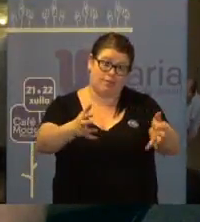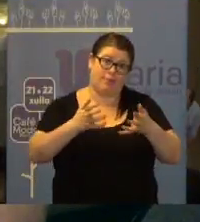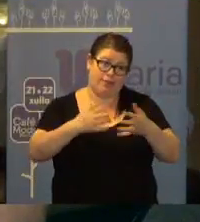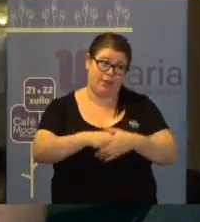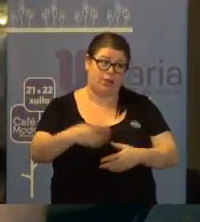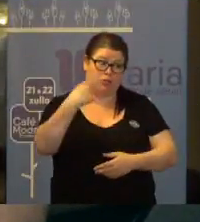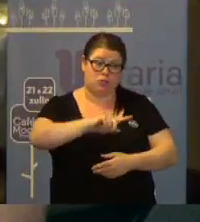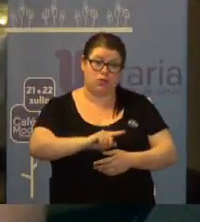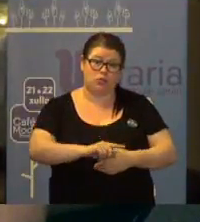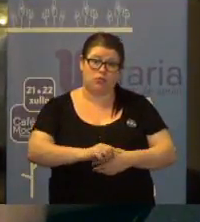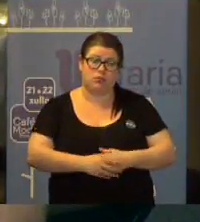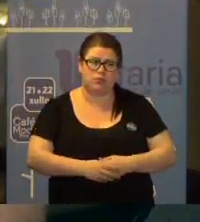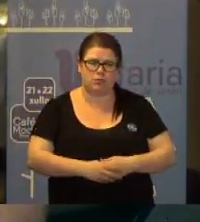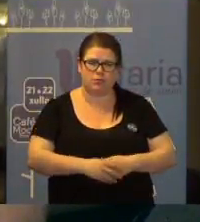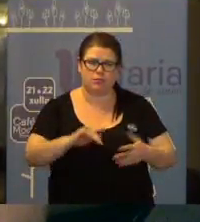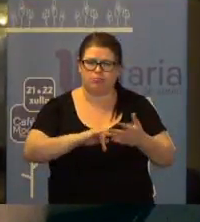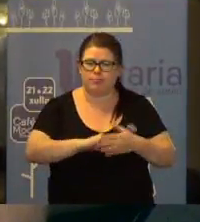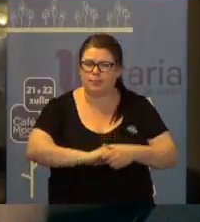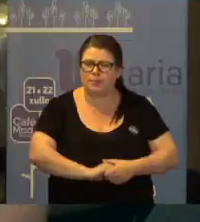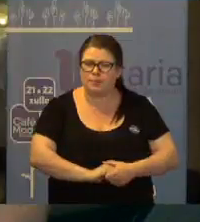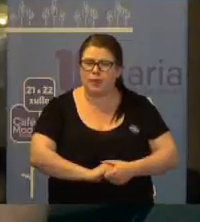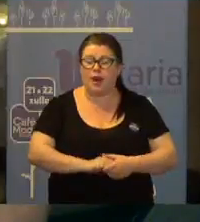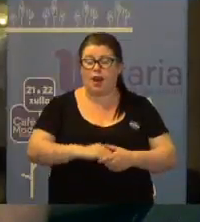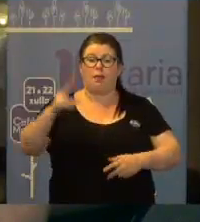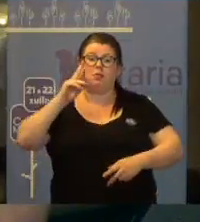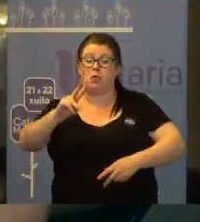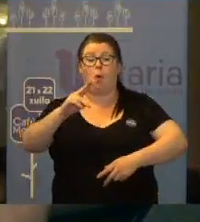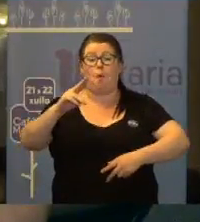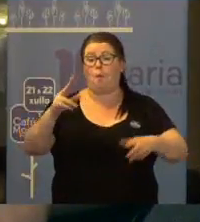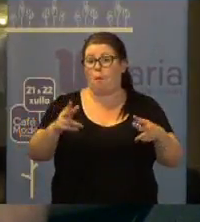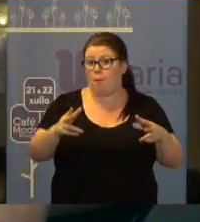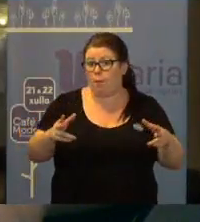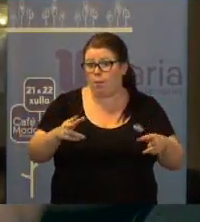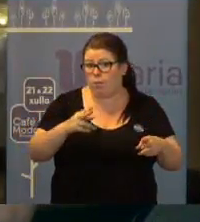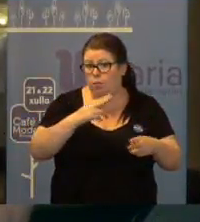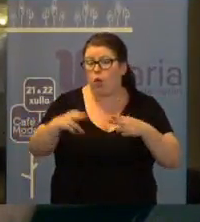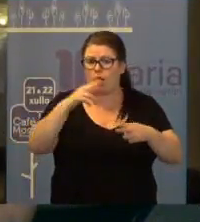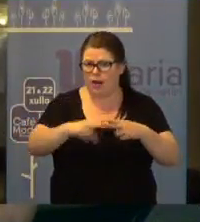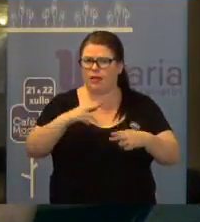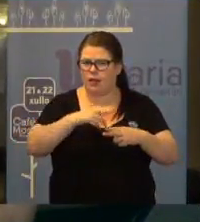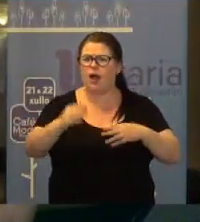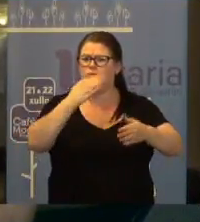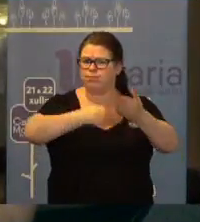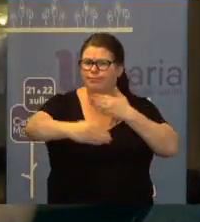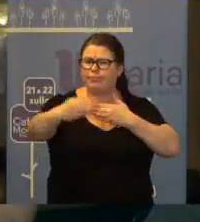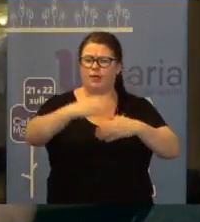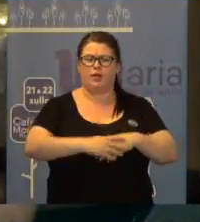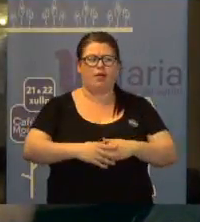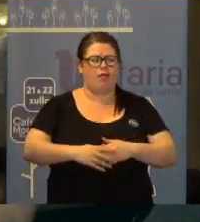pouco que ver co tacticismo, eso ten que ver con a visión política de largo alcance, pero ten moi pouco que ver ca